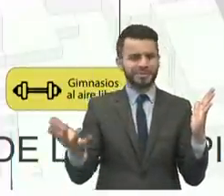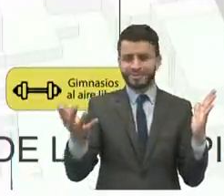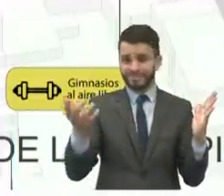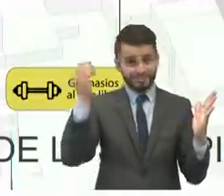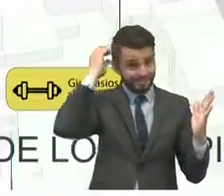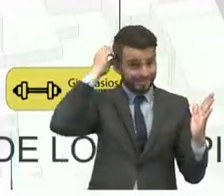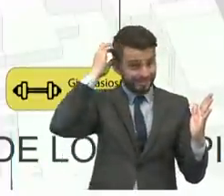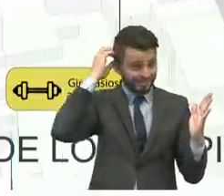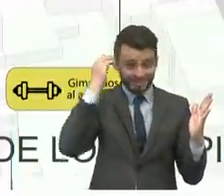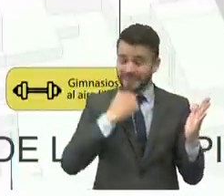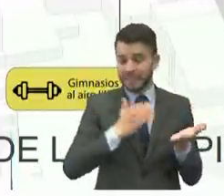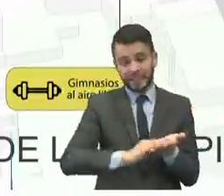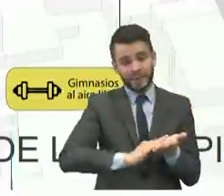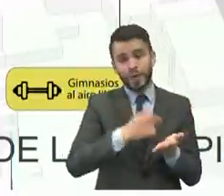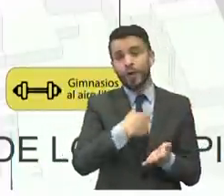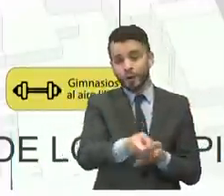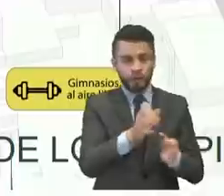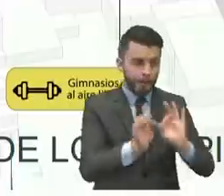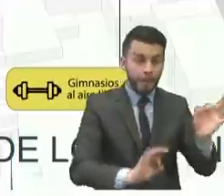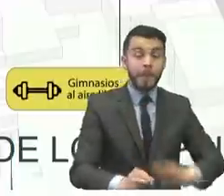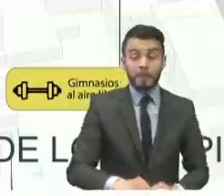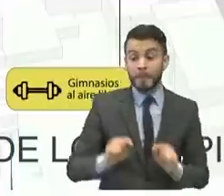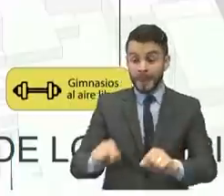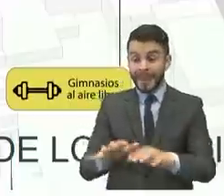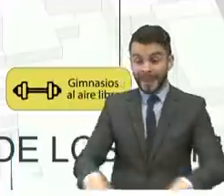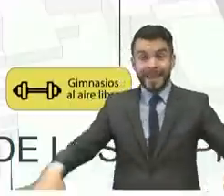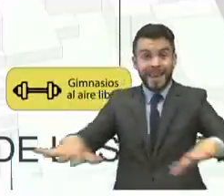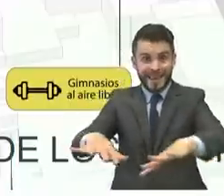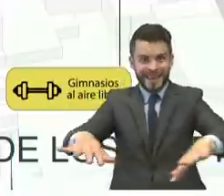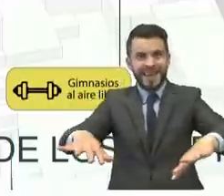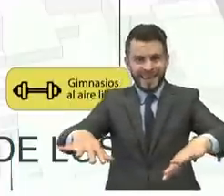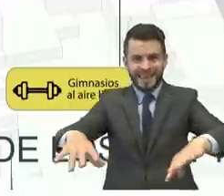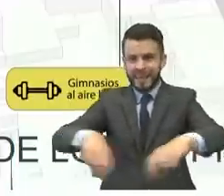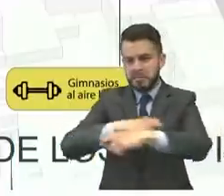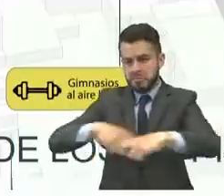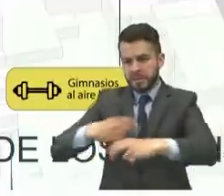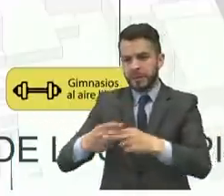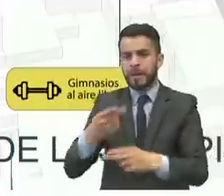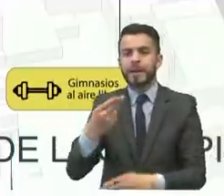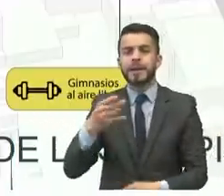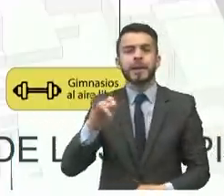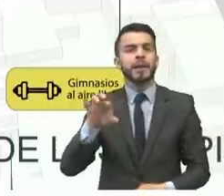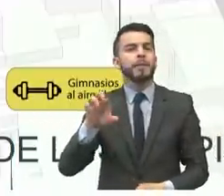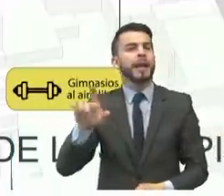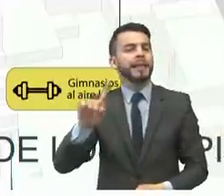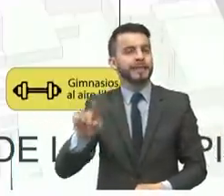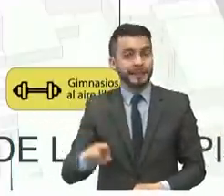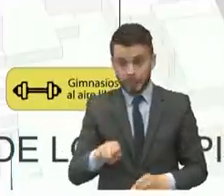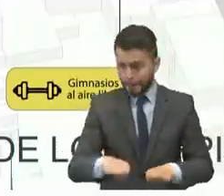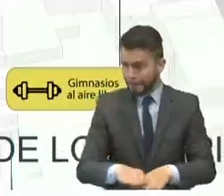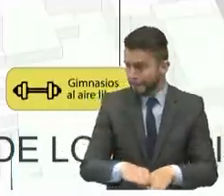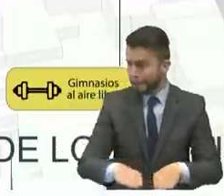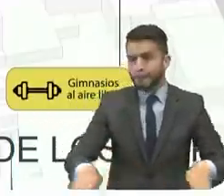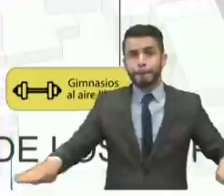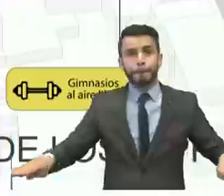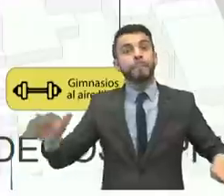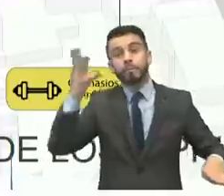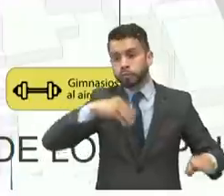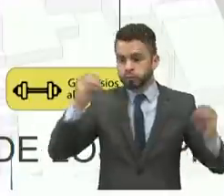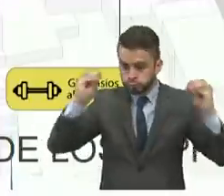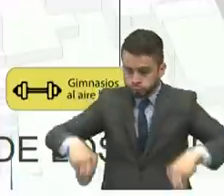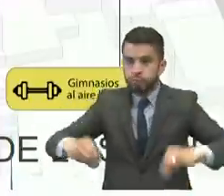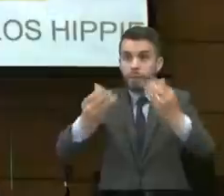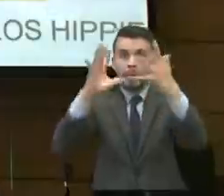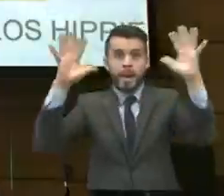no puedes, no solamente vas a arborizar mejor hippies, que es una plaza linda, es una explanada, sino que además vas a poder